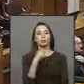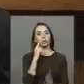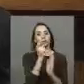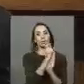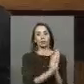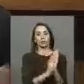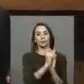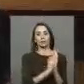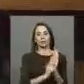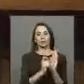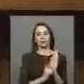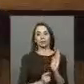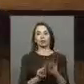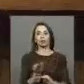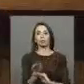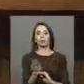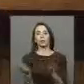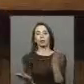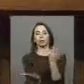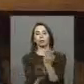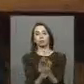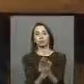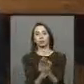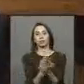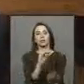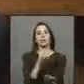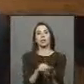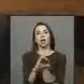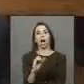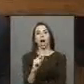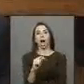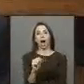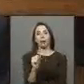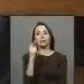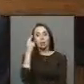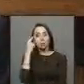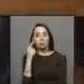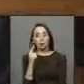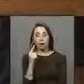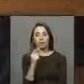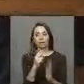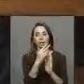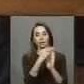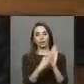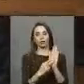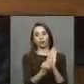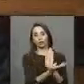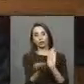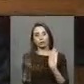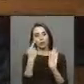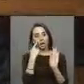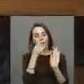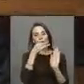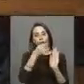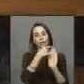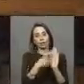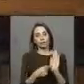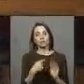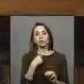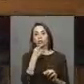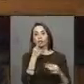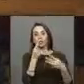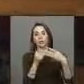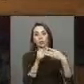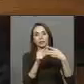texto escrito que voy a pedir que se pueda insertar posteriormente en el acta para los efectos de conocer todo su contenido. Y me quiero concentrar en